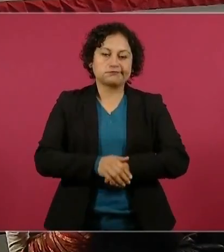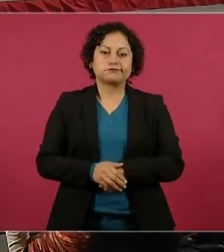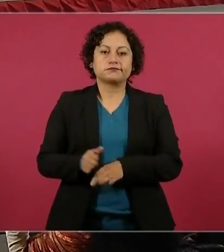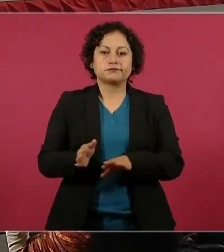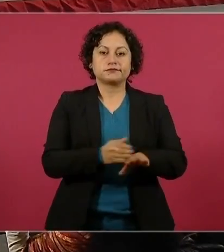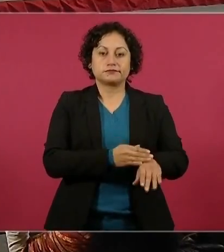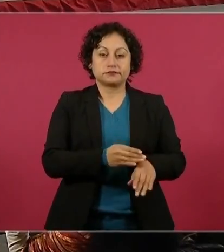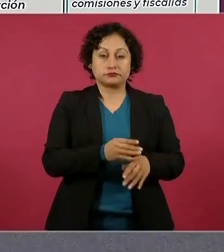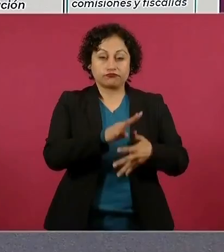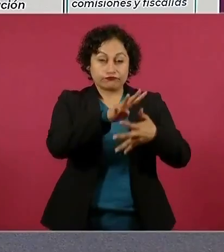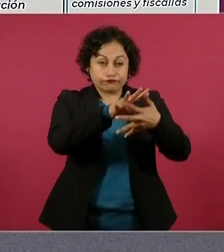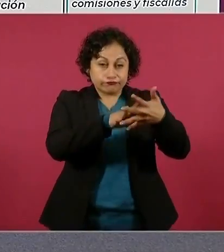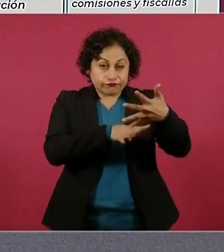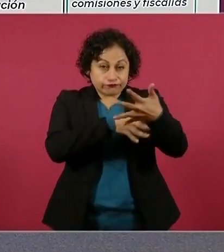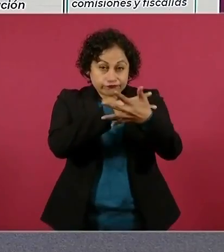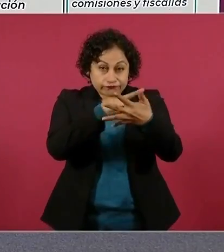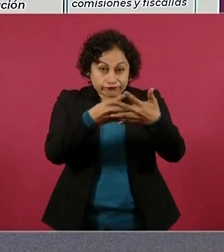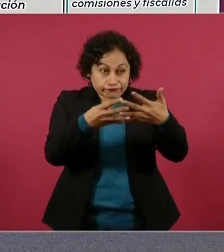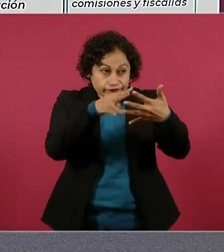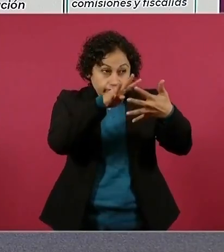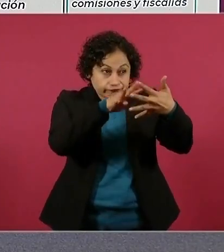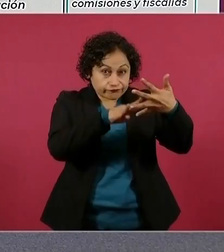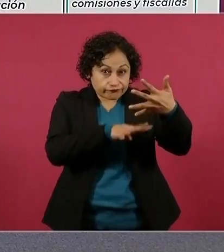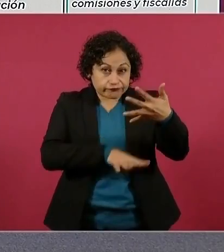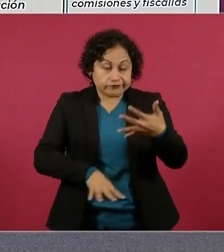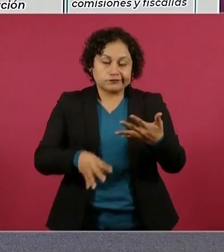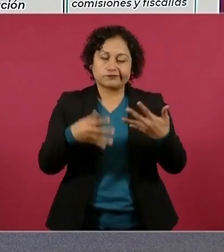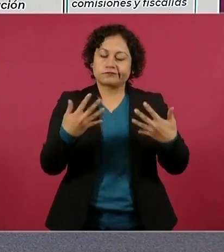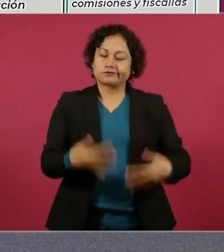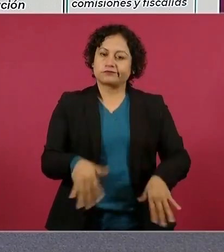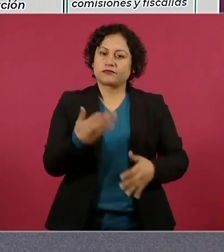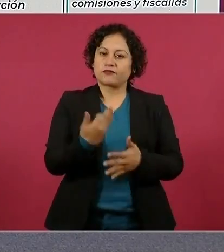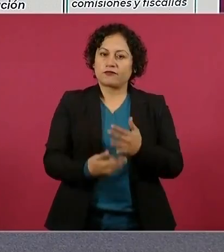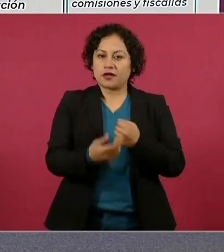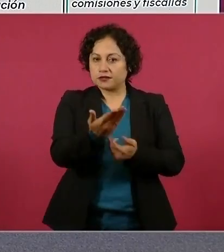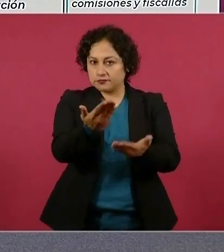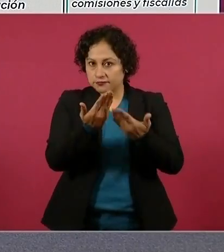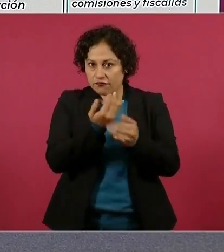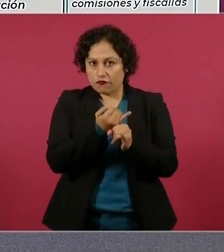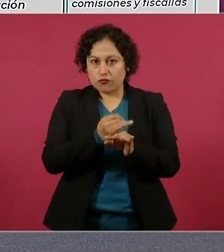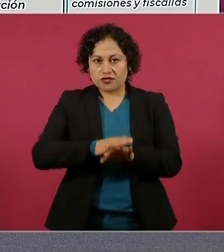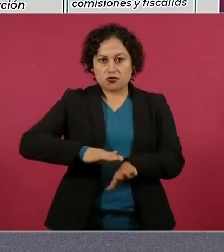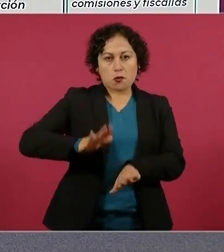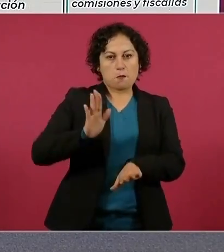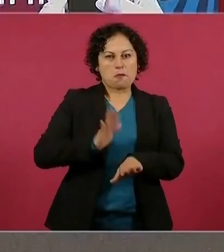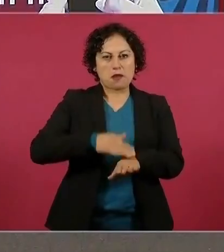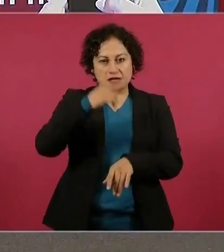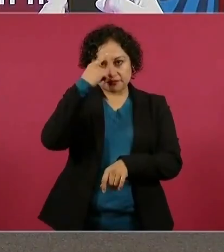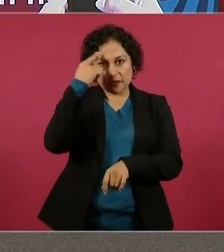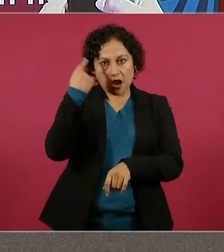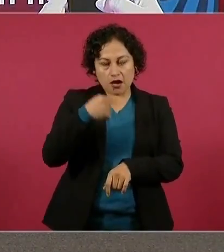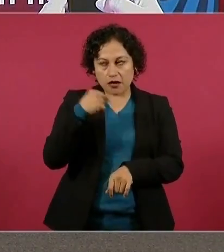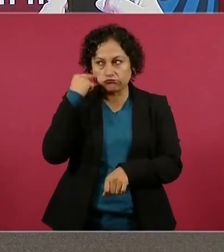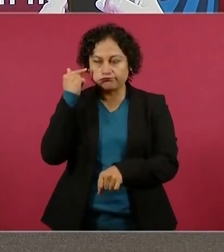universo necesitamos que nos ayuden a contar con mayor información y por eso, adelante,